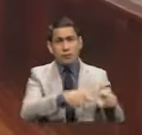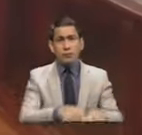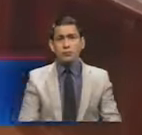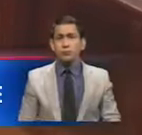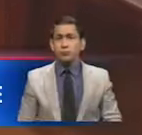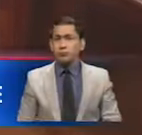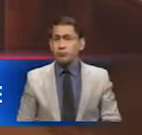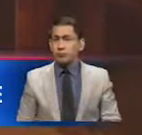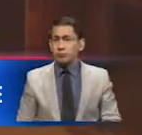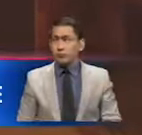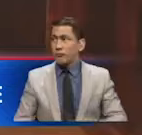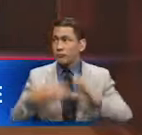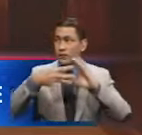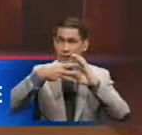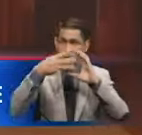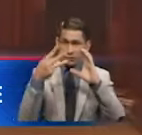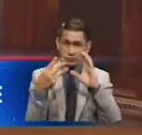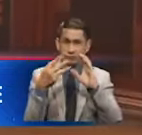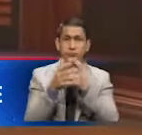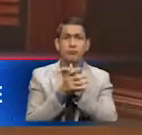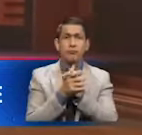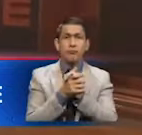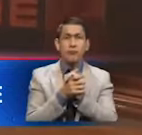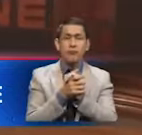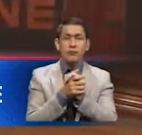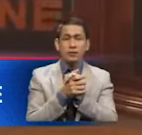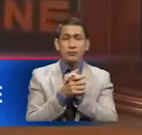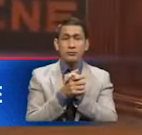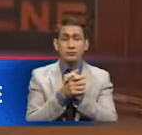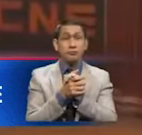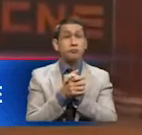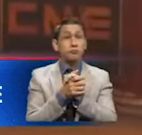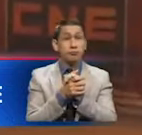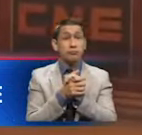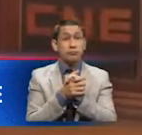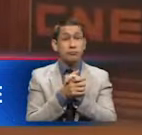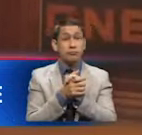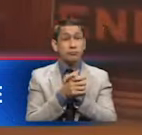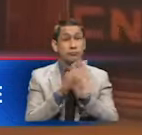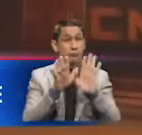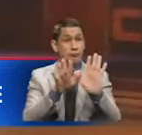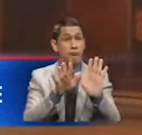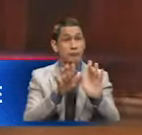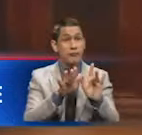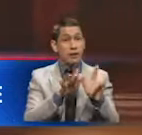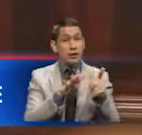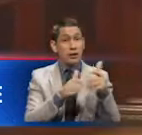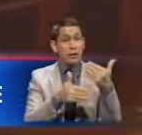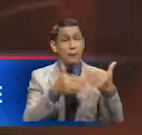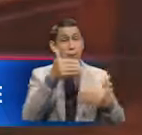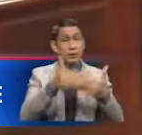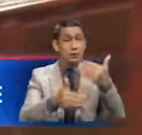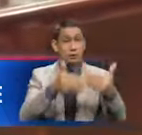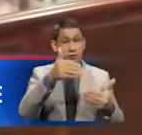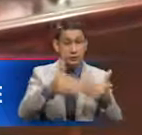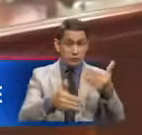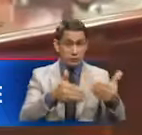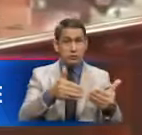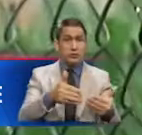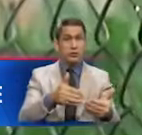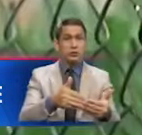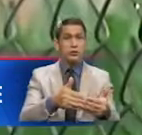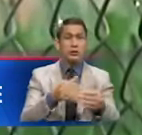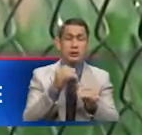Es el CNE de las primeras experiencias. Fueron los primeros en ser nombrados en un proceso extraordinario del